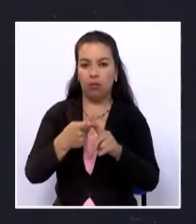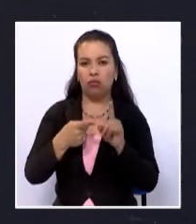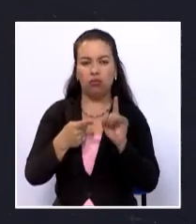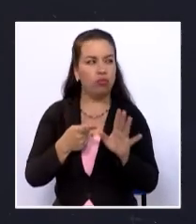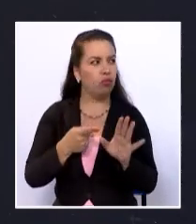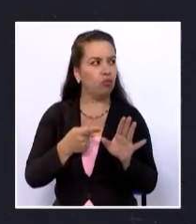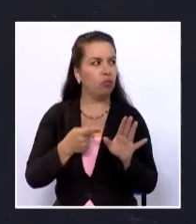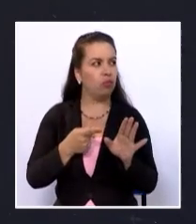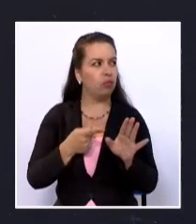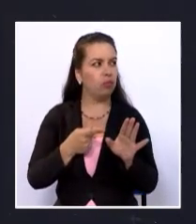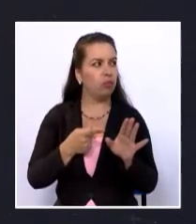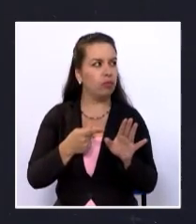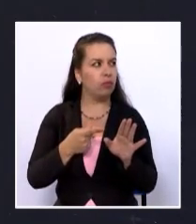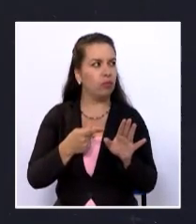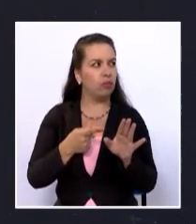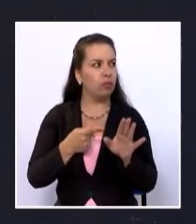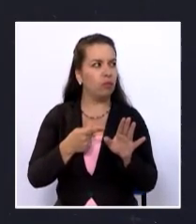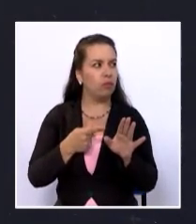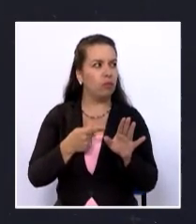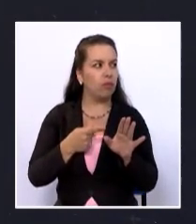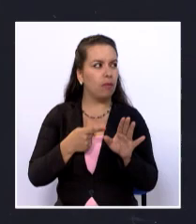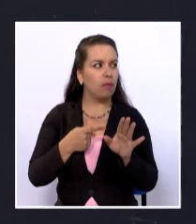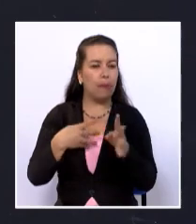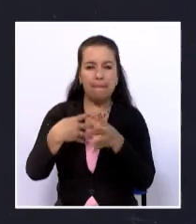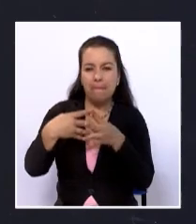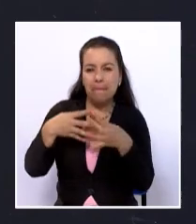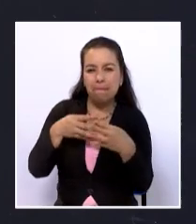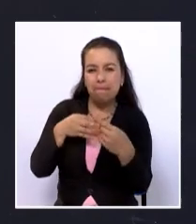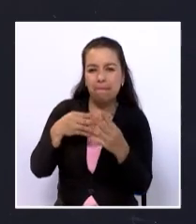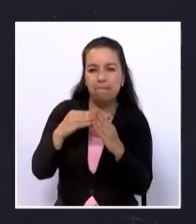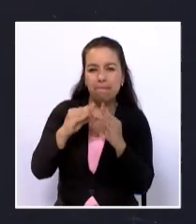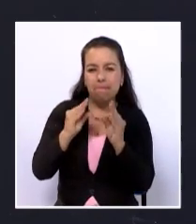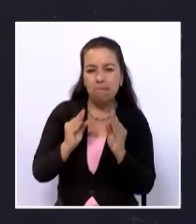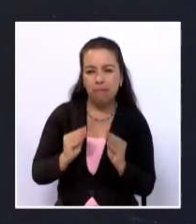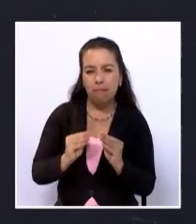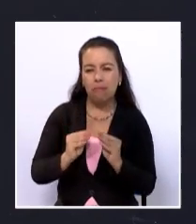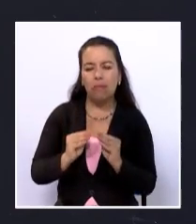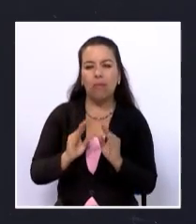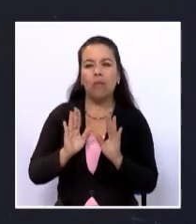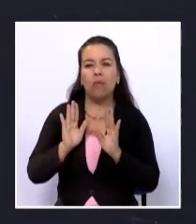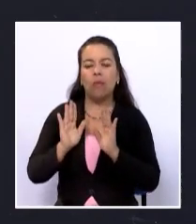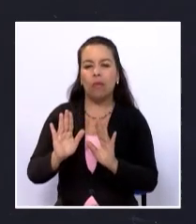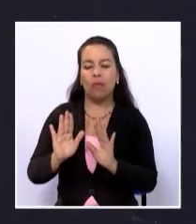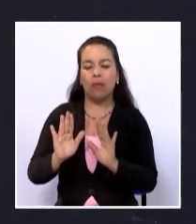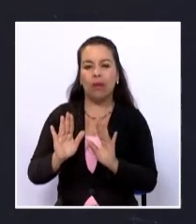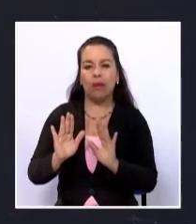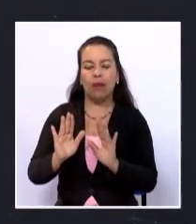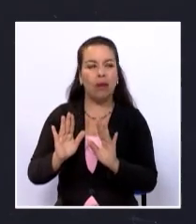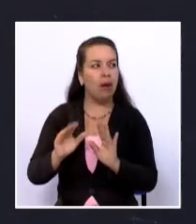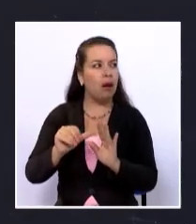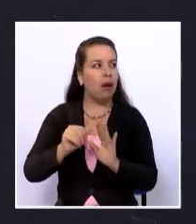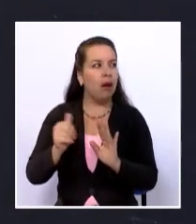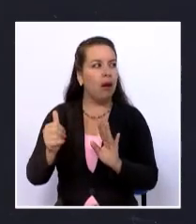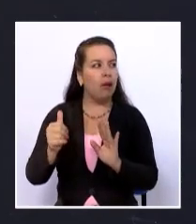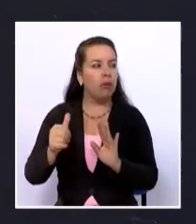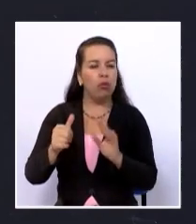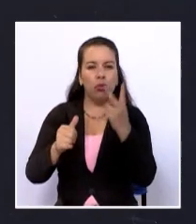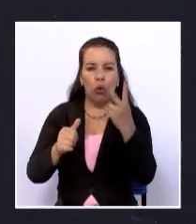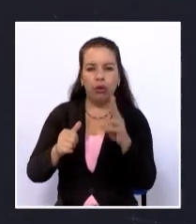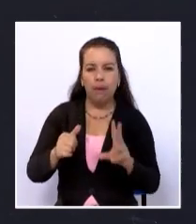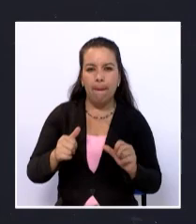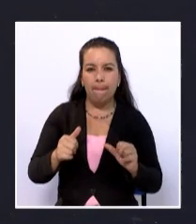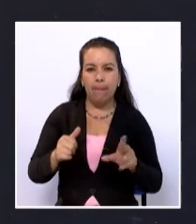bajó un poquito es éste ese es el componente más superficial que está dado por el recto en la mitad está dado por los dos vastos